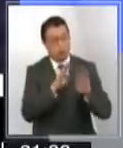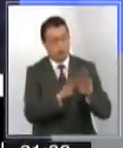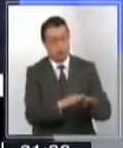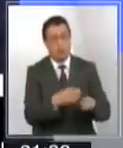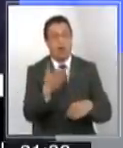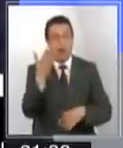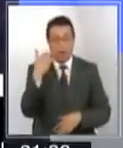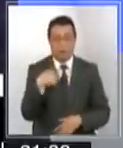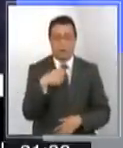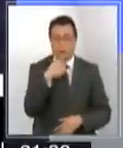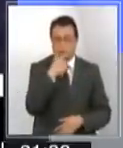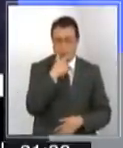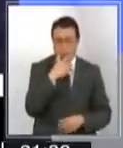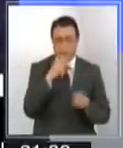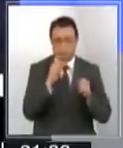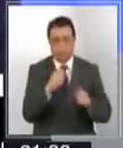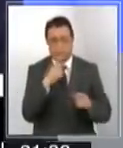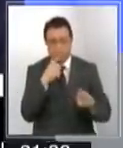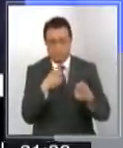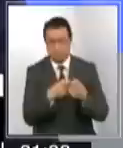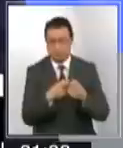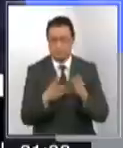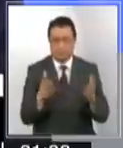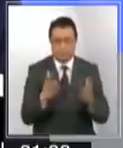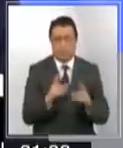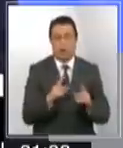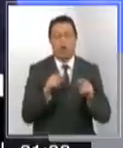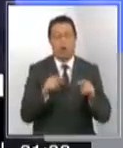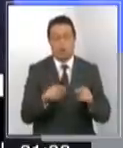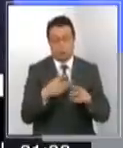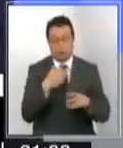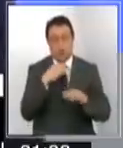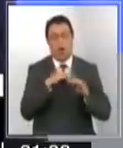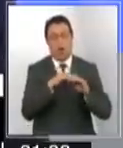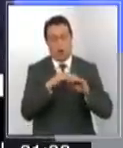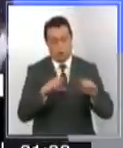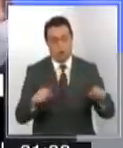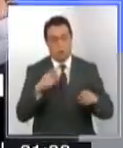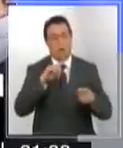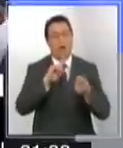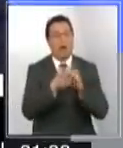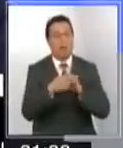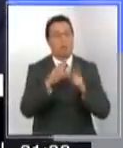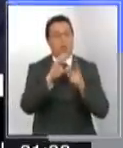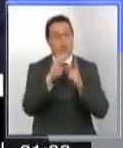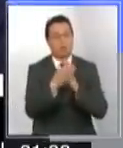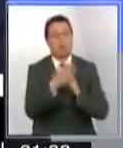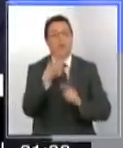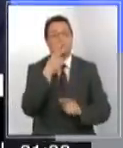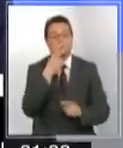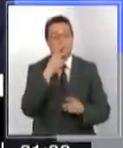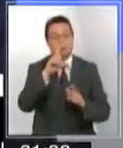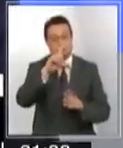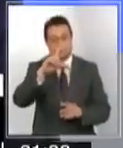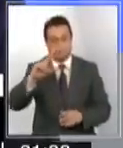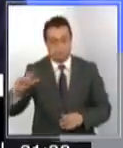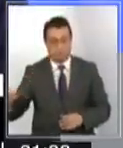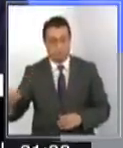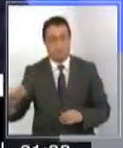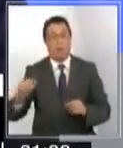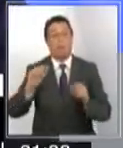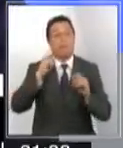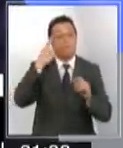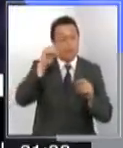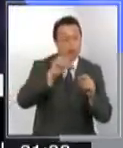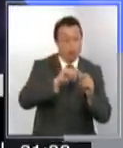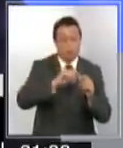mis dudas de si había que entrar en la libertad de las personas de fumar en un restaurante o no, hoy día lo comparto plenamente, se generó un cambio cultural y el consumo del cigarro viene bajando. Y lo que va subiendo es el consumo